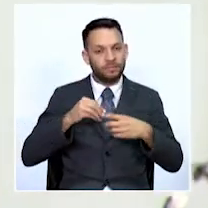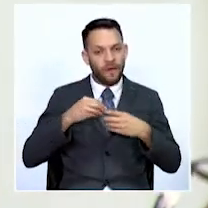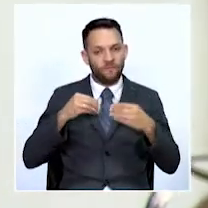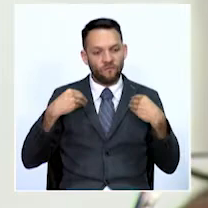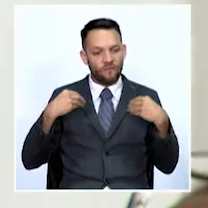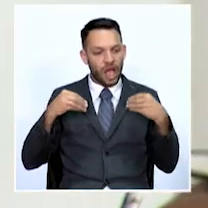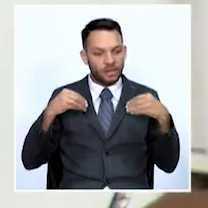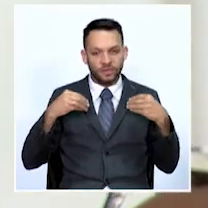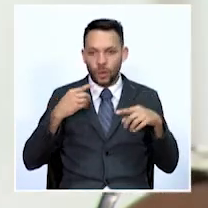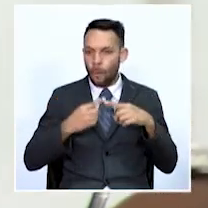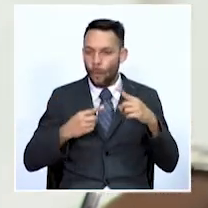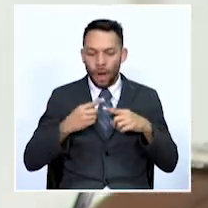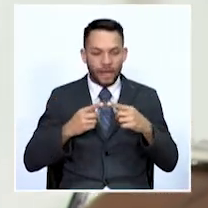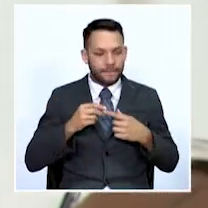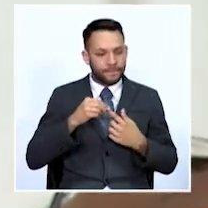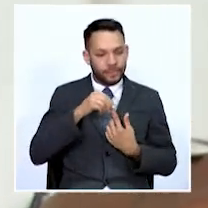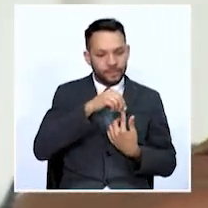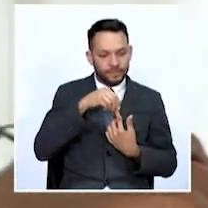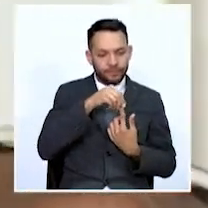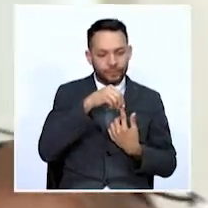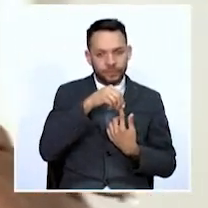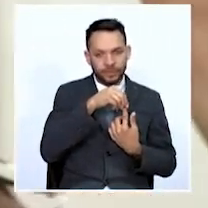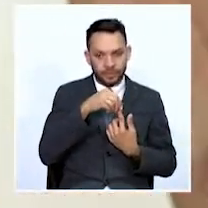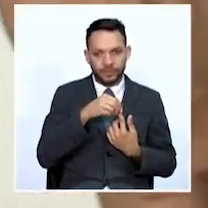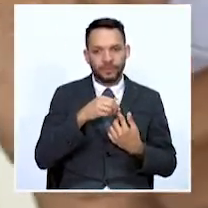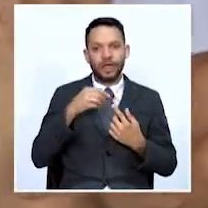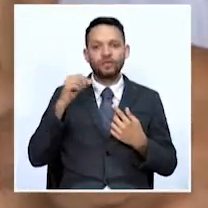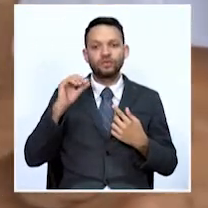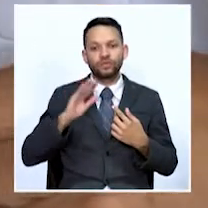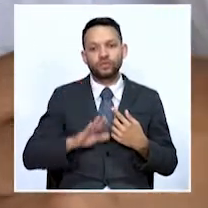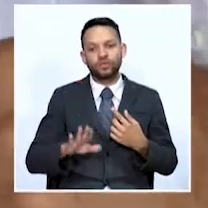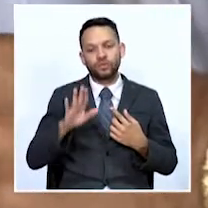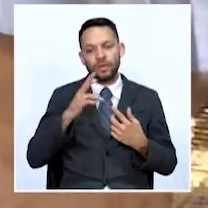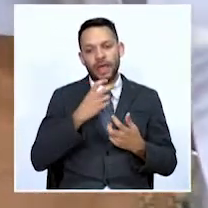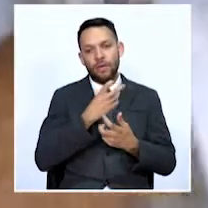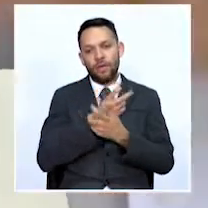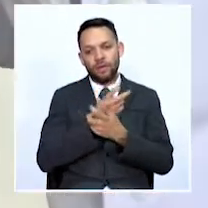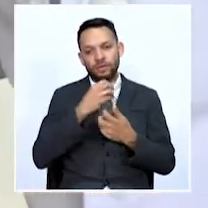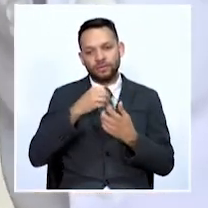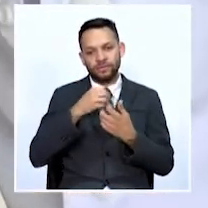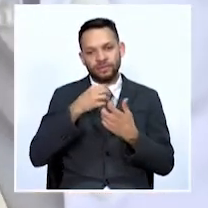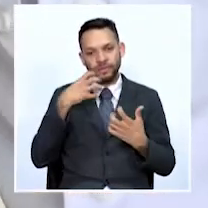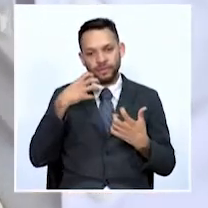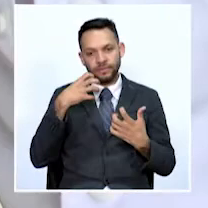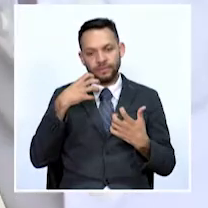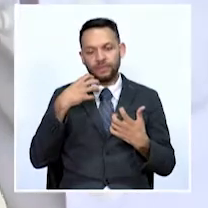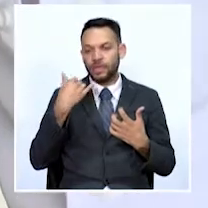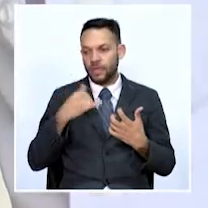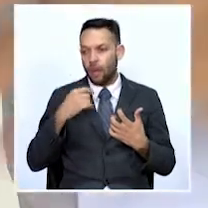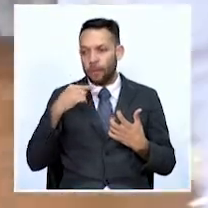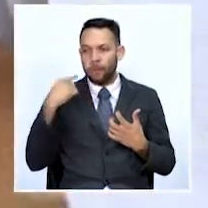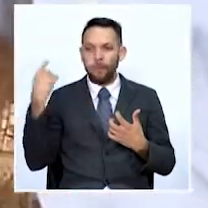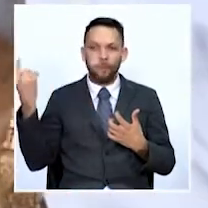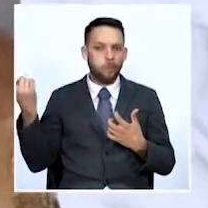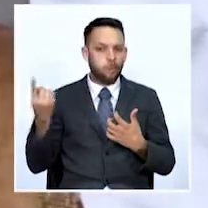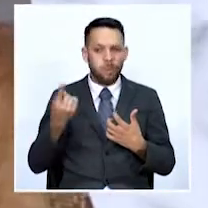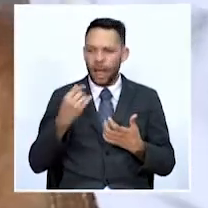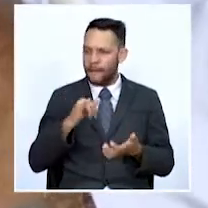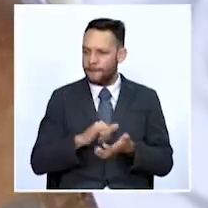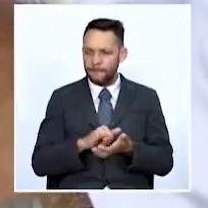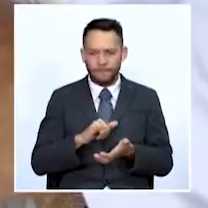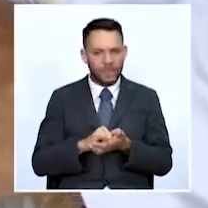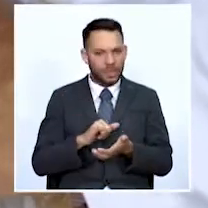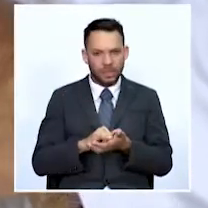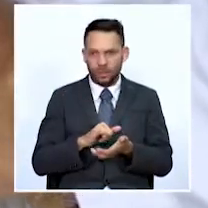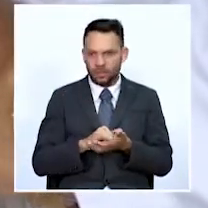flexibilidad, y estas son más de artritis. Pero a ella se le generalizó, ya le ha atacado